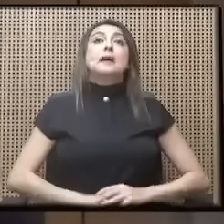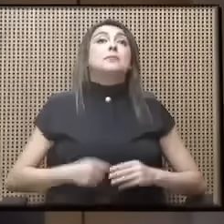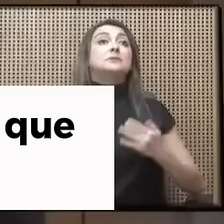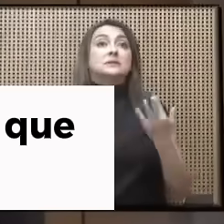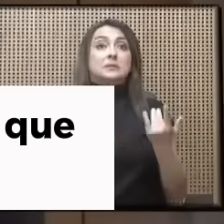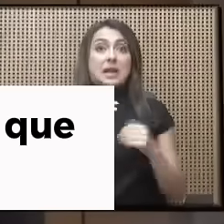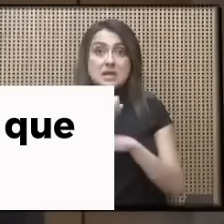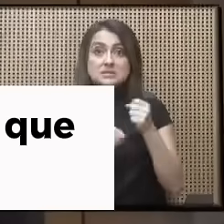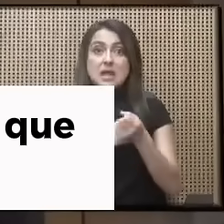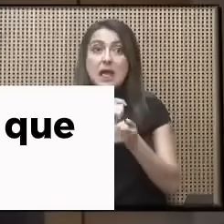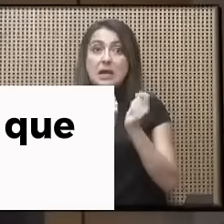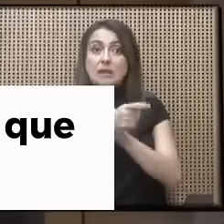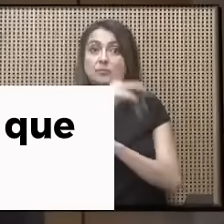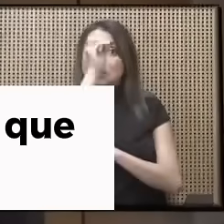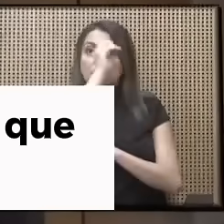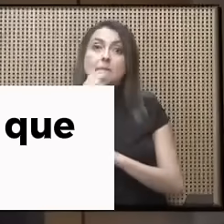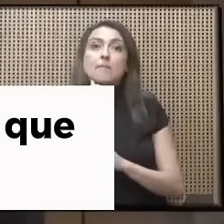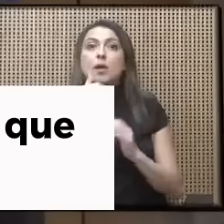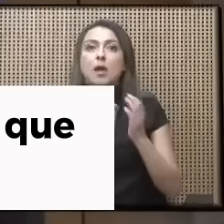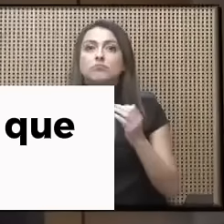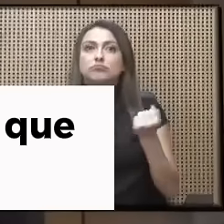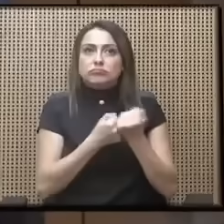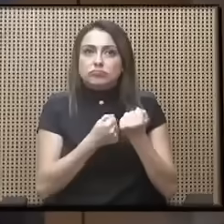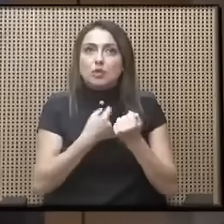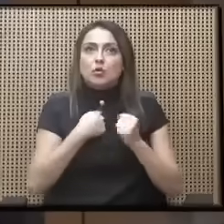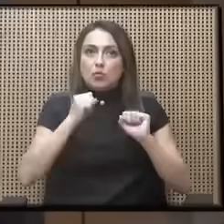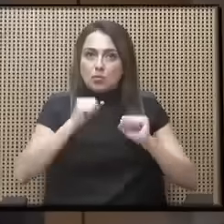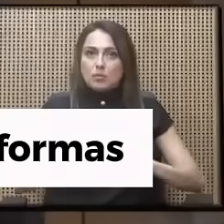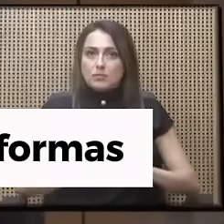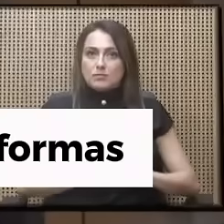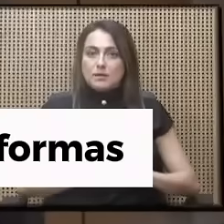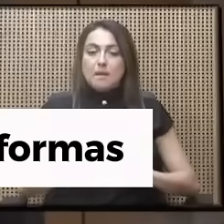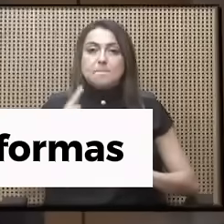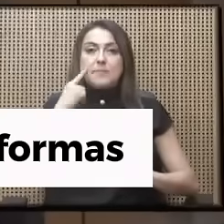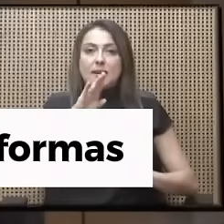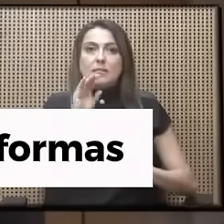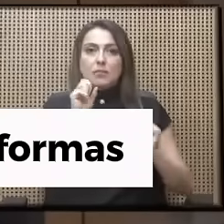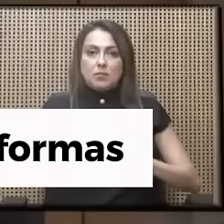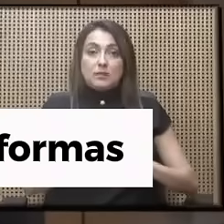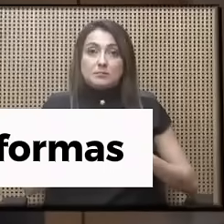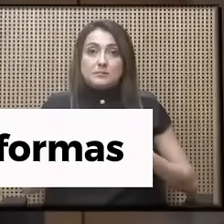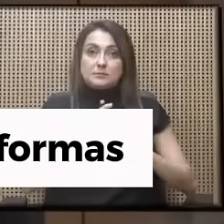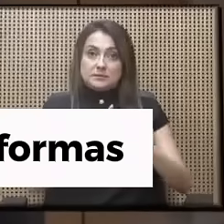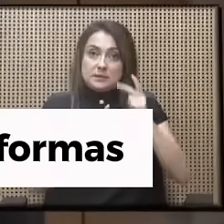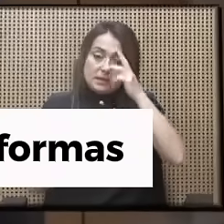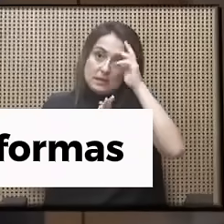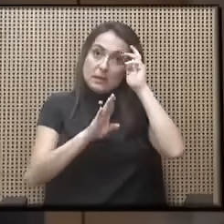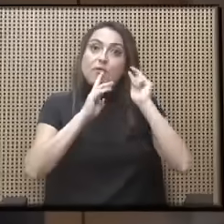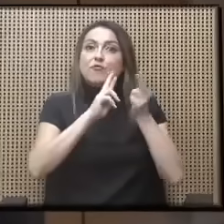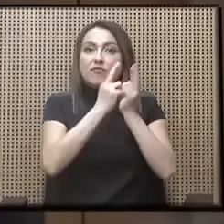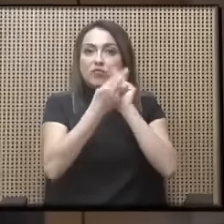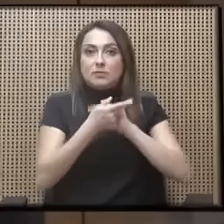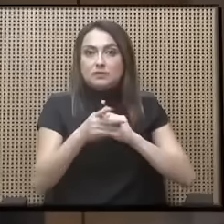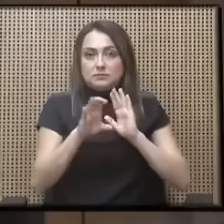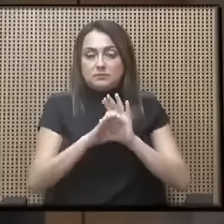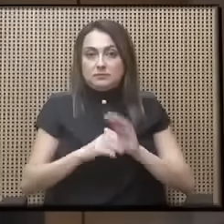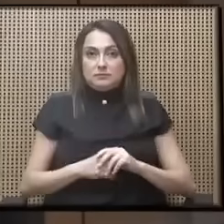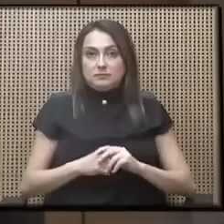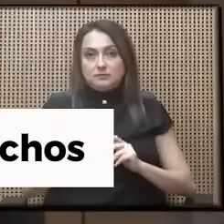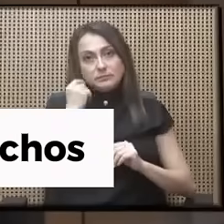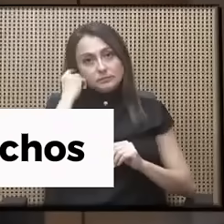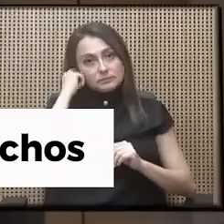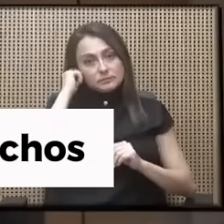esperar que la sala cambie su criterio. Y voy a colaborar en lo que pueda para que se pueda permitir mediante reformas